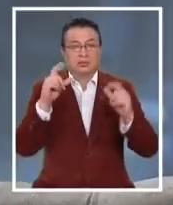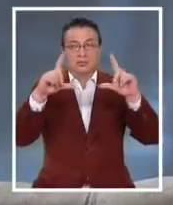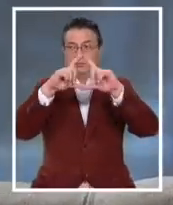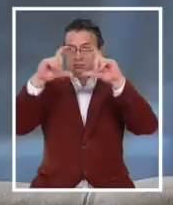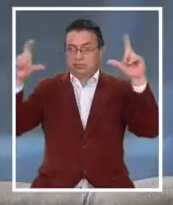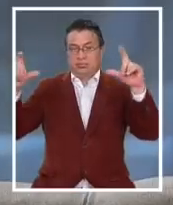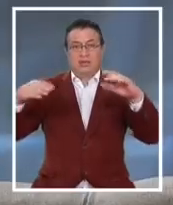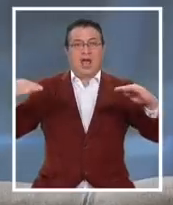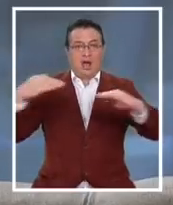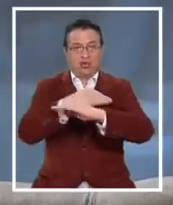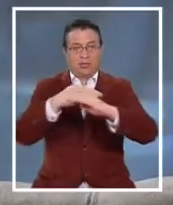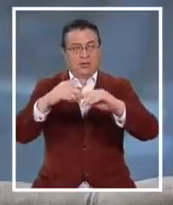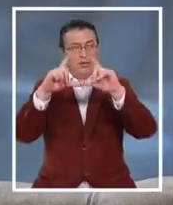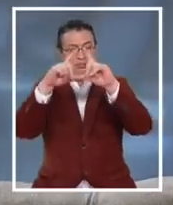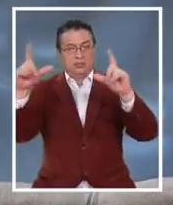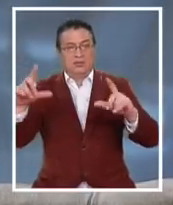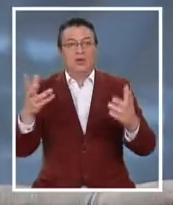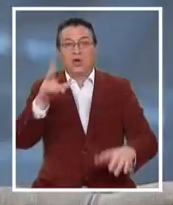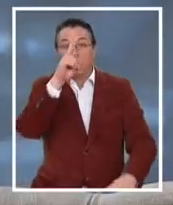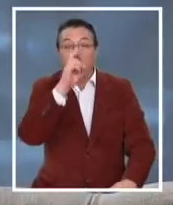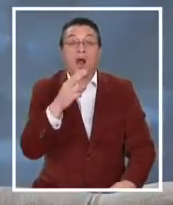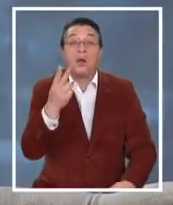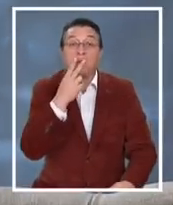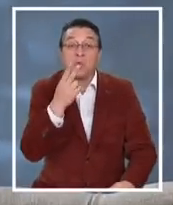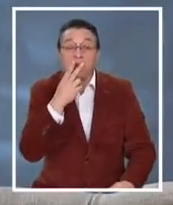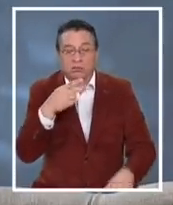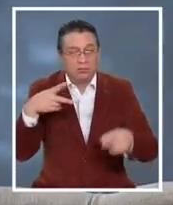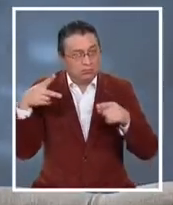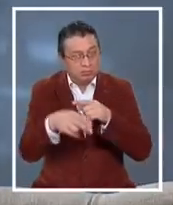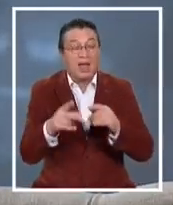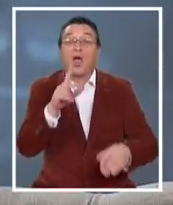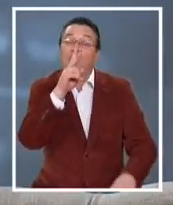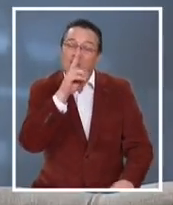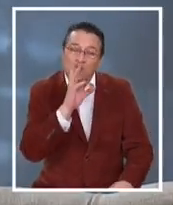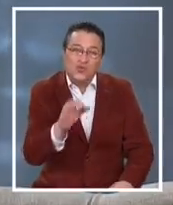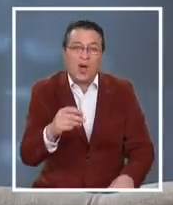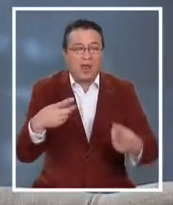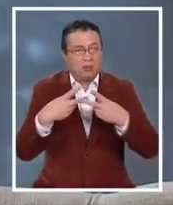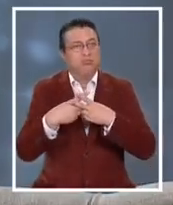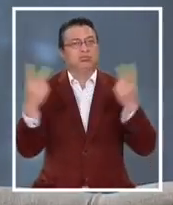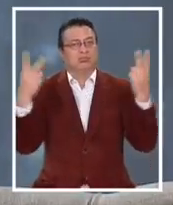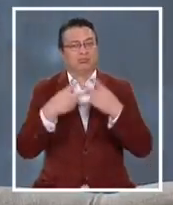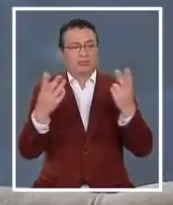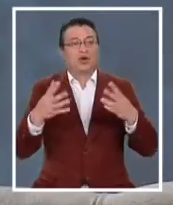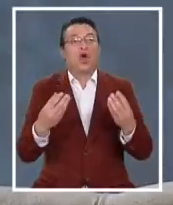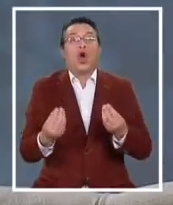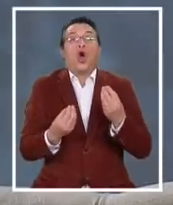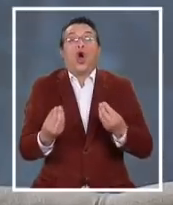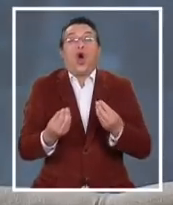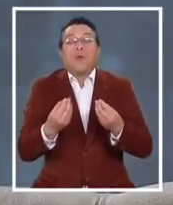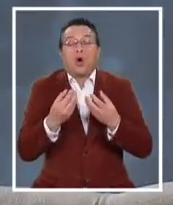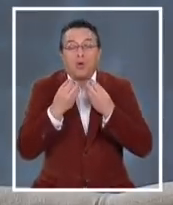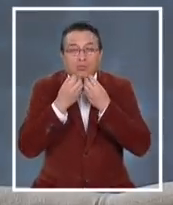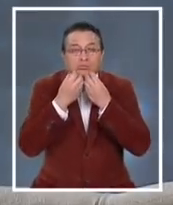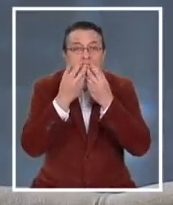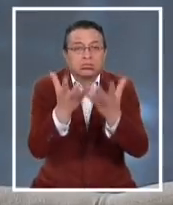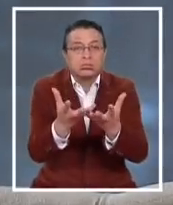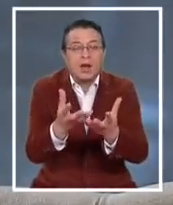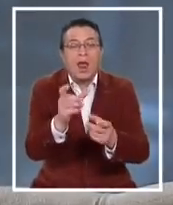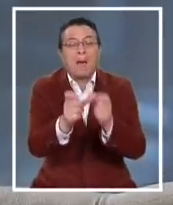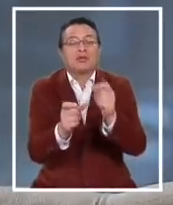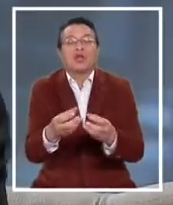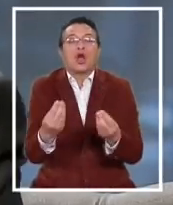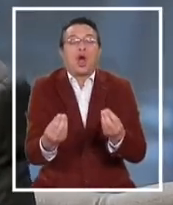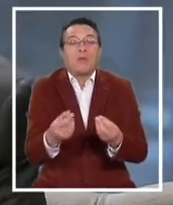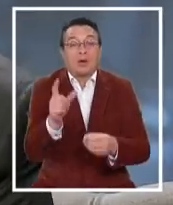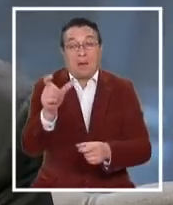en la carretera, como con el cigarrillo, por ejemplo. Uno debería ser más dramático, pero ¿cómo transmitirle a la gente que por un